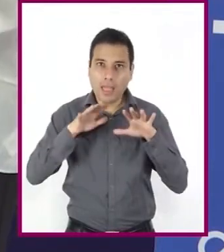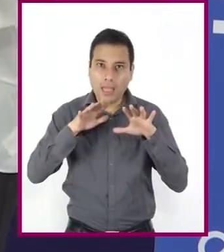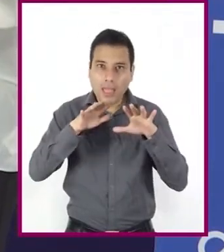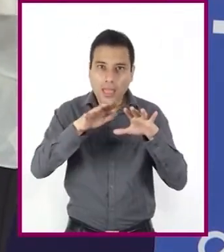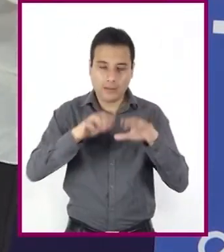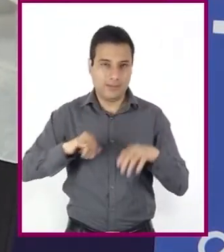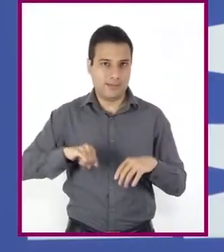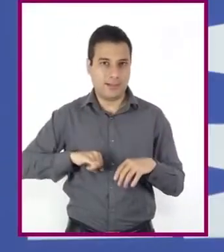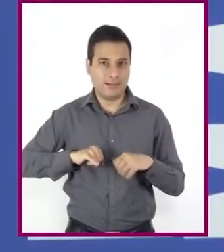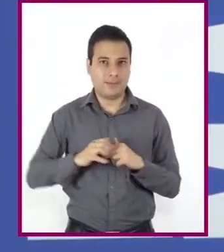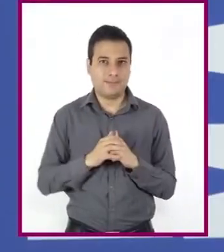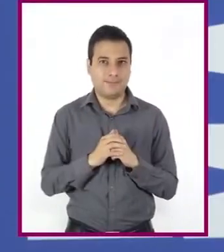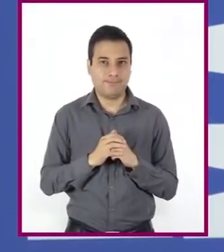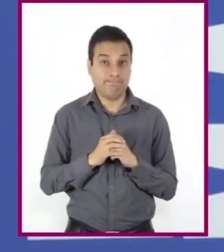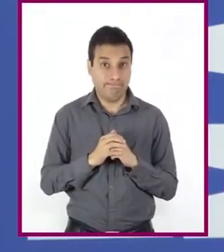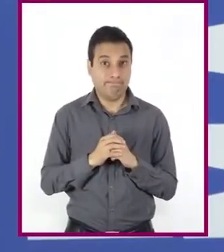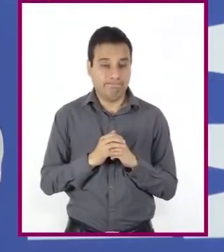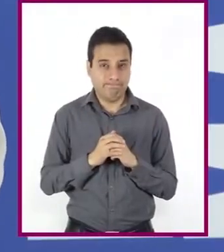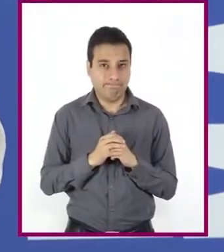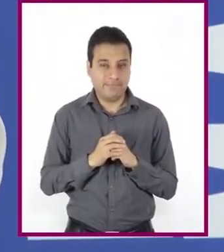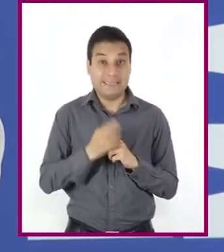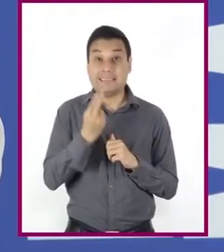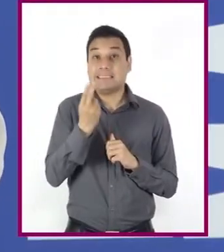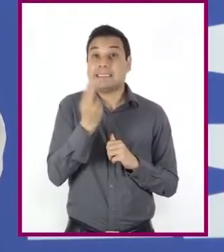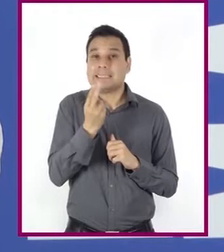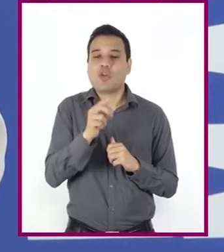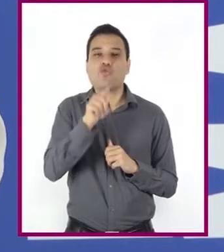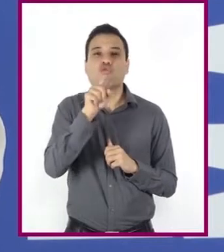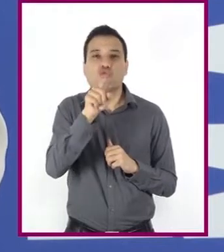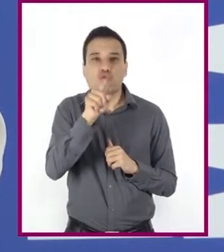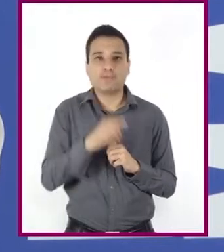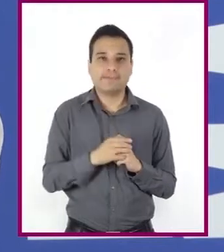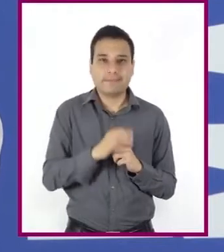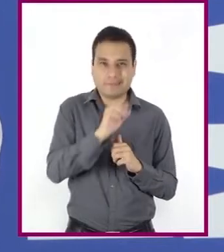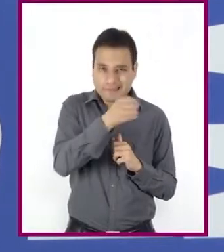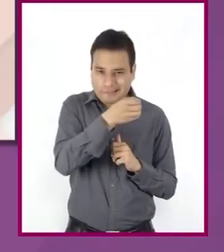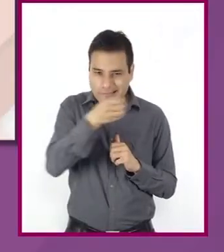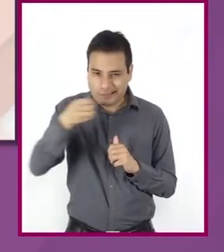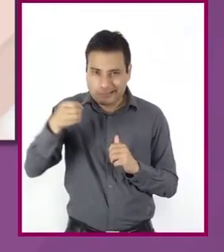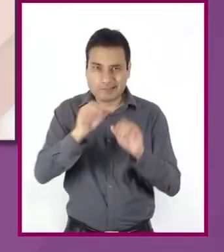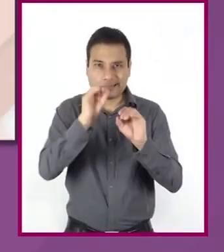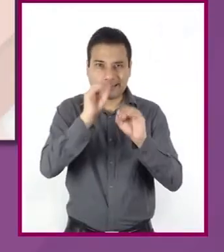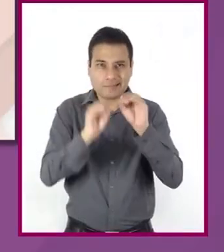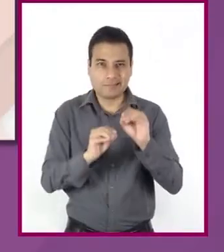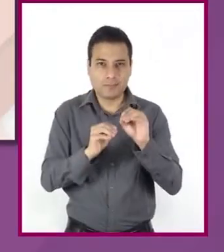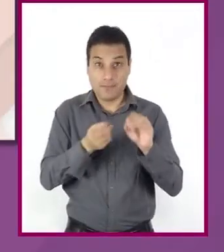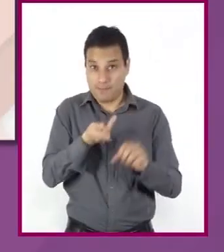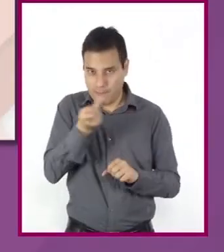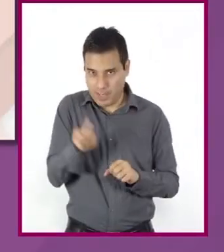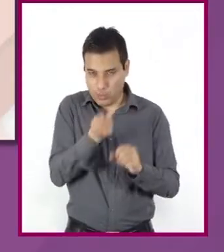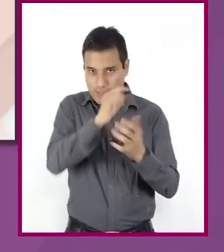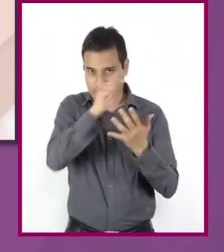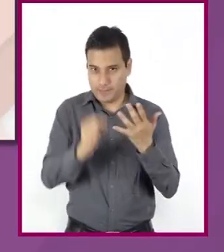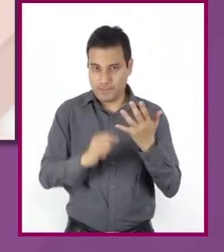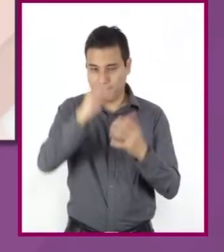Así es, y para ello es necesario organizar nuestros materiales recurriendo a las siguientes preguntas.